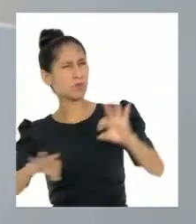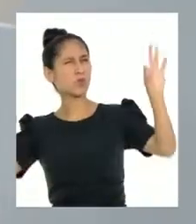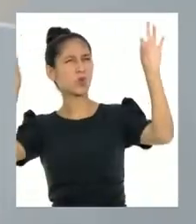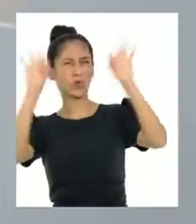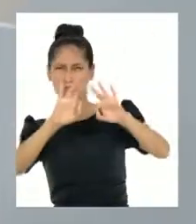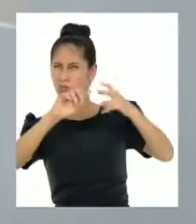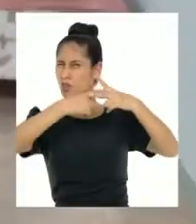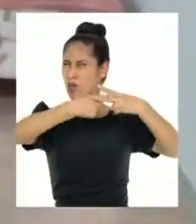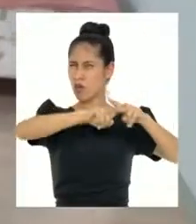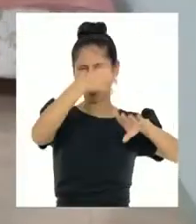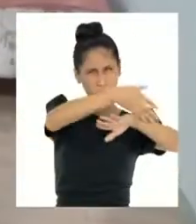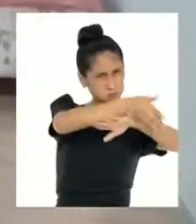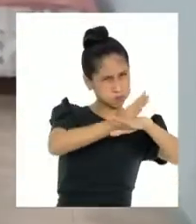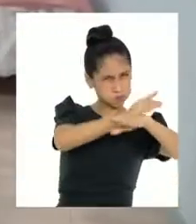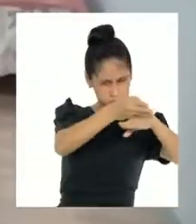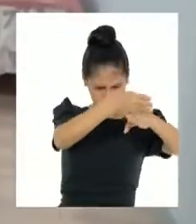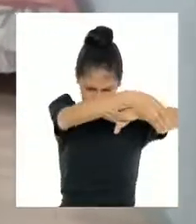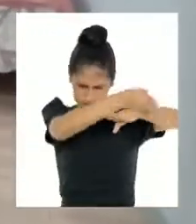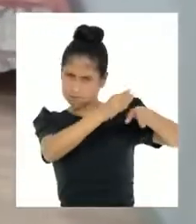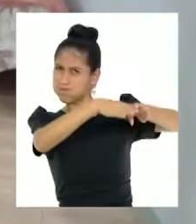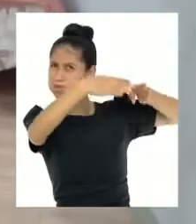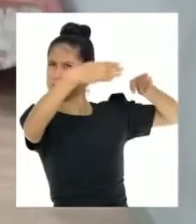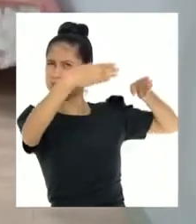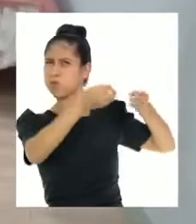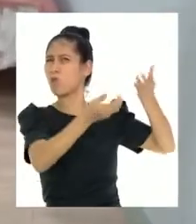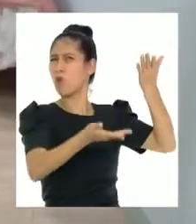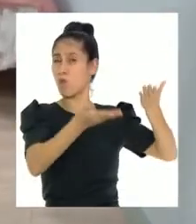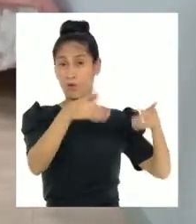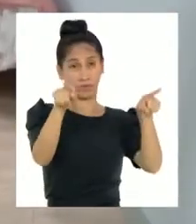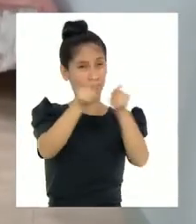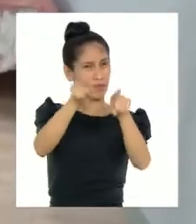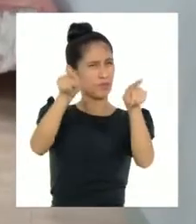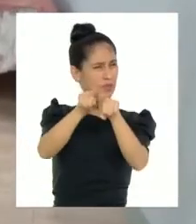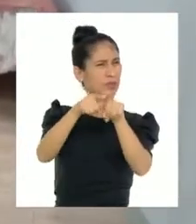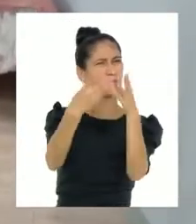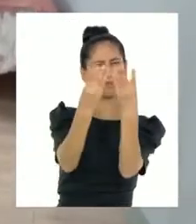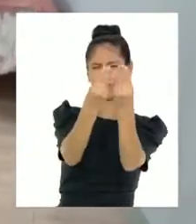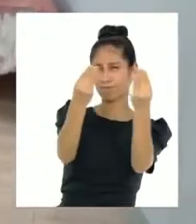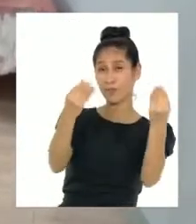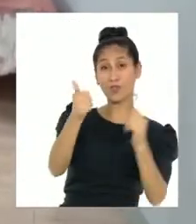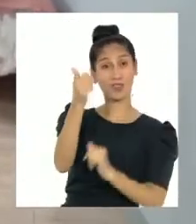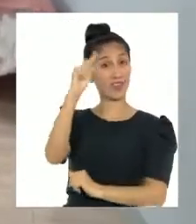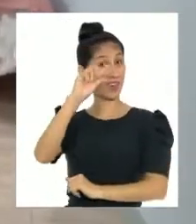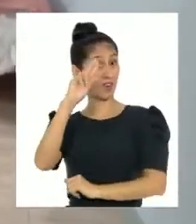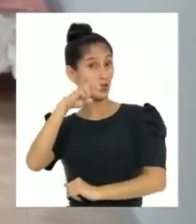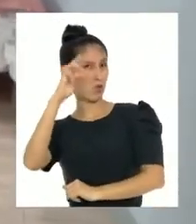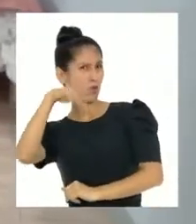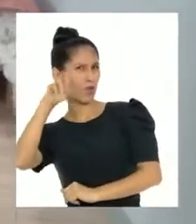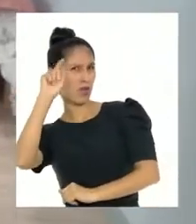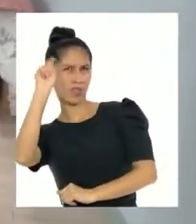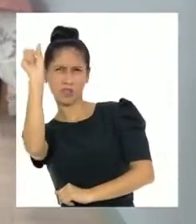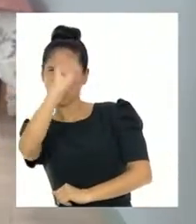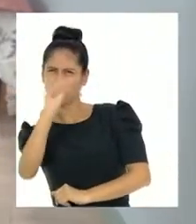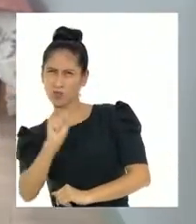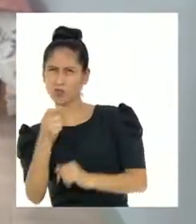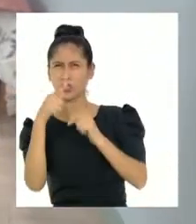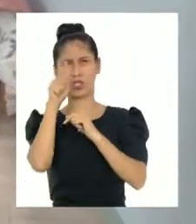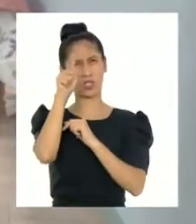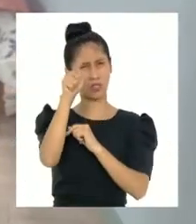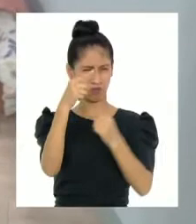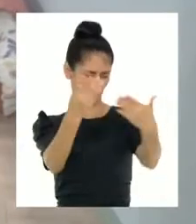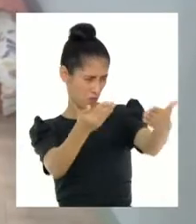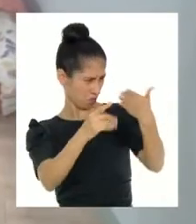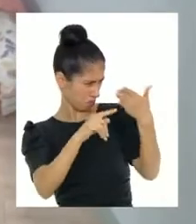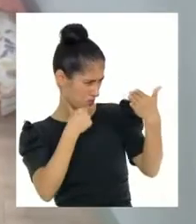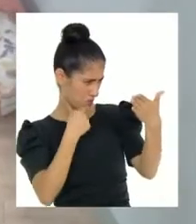de la madera. También, obvio, hay muchos argumentos para convencerte de que hagas ciertas